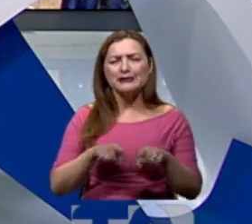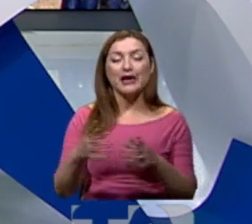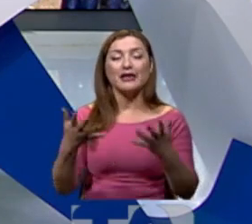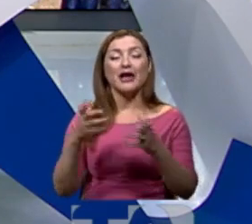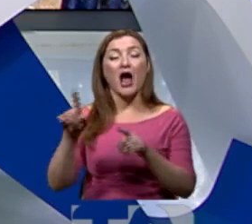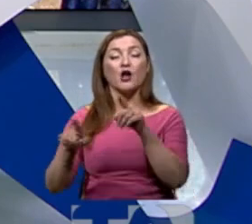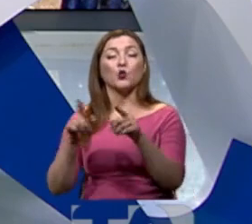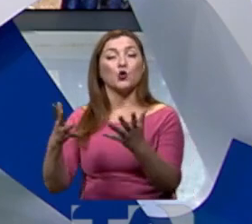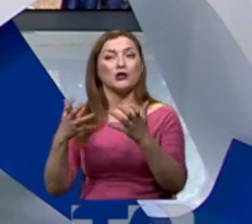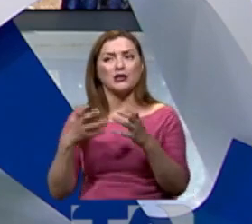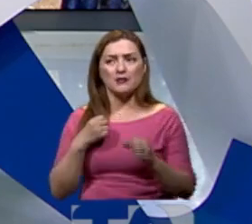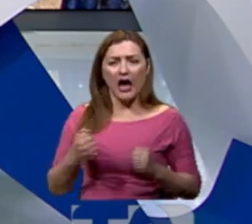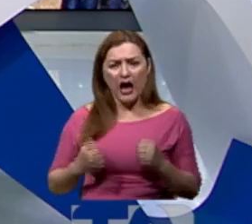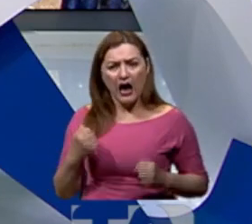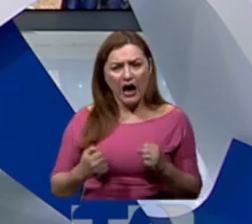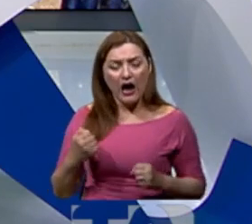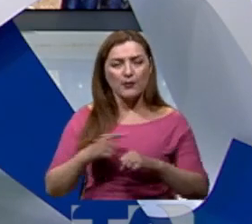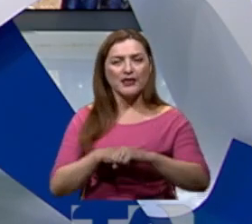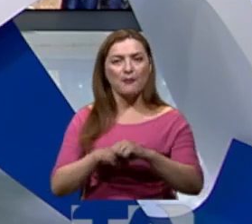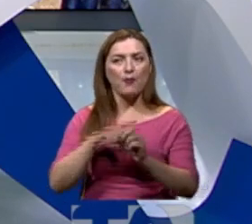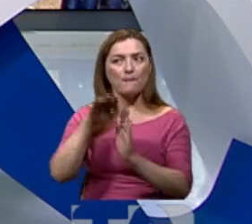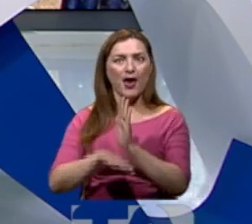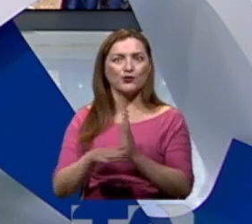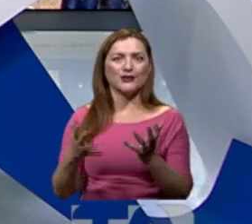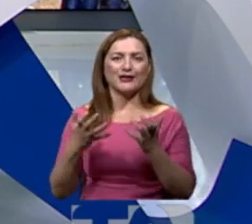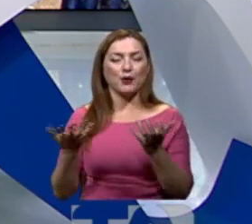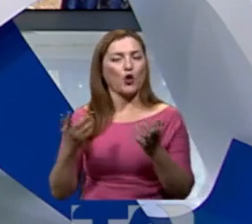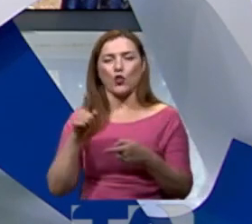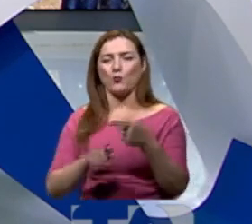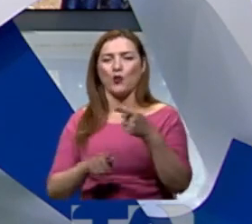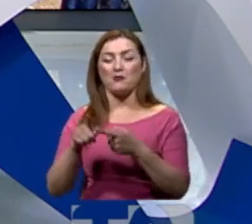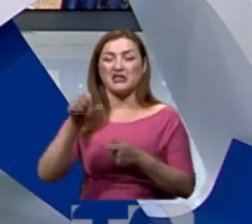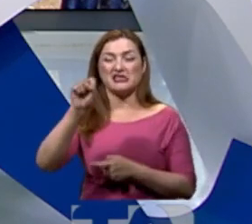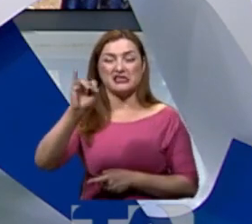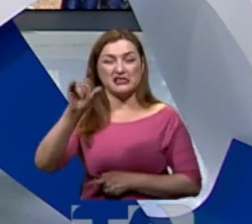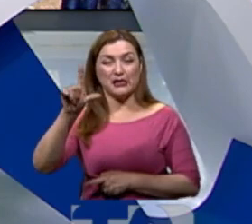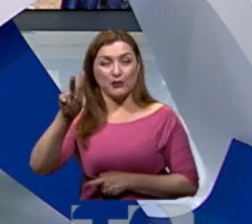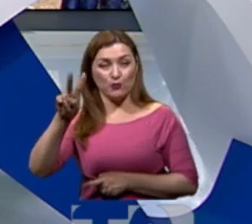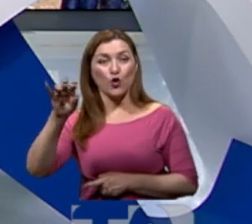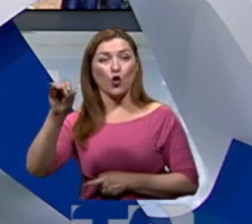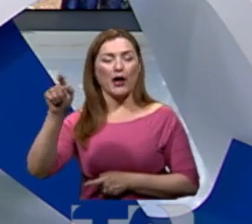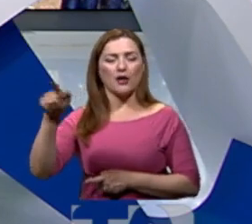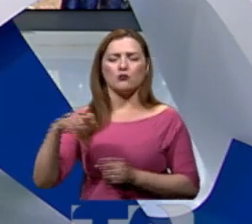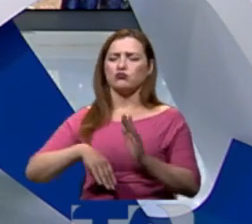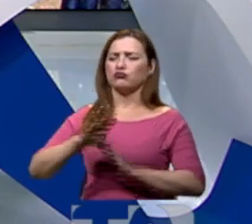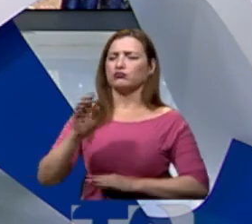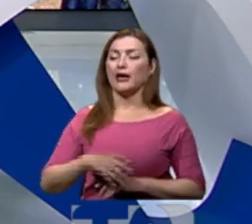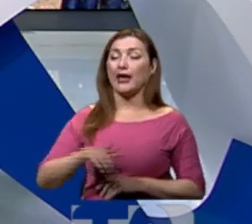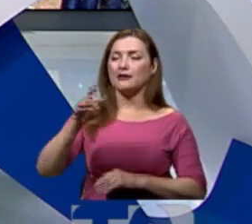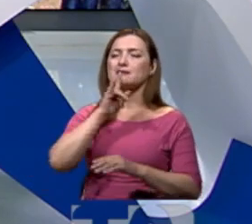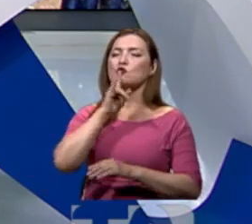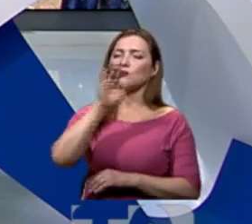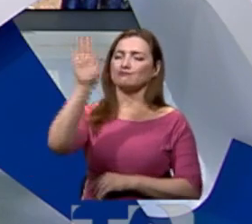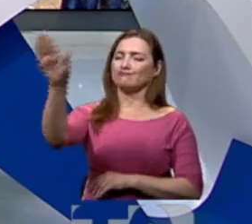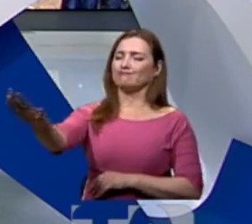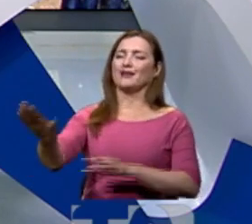está Rolando Vera, grandes deportistas que son referentes. Así que le escribimos a Silvio. Uh-huh. Silvio está en Estados Unidos. Ojalá nos mande un saludo y que